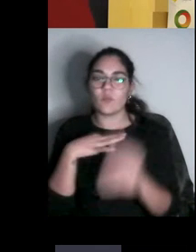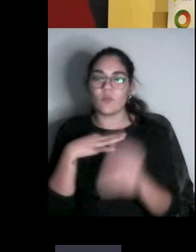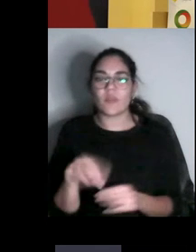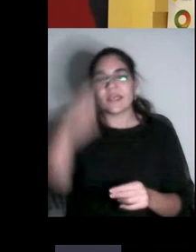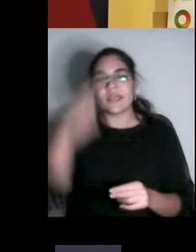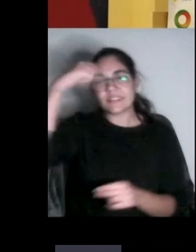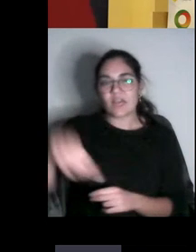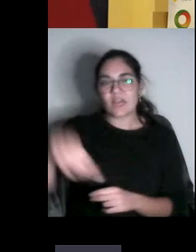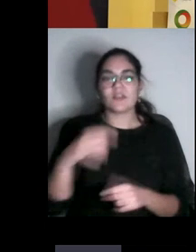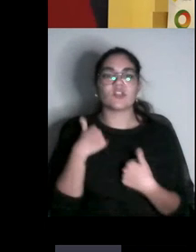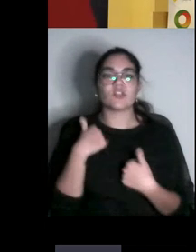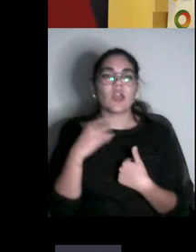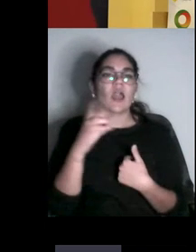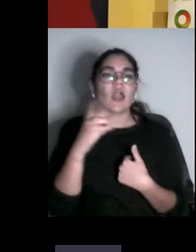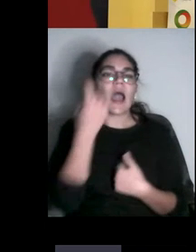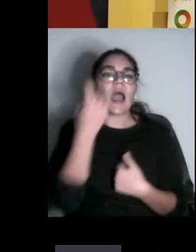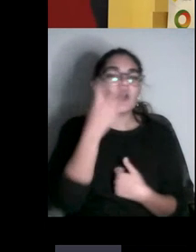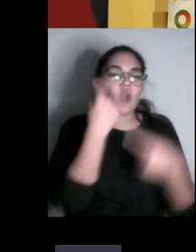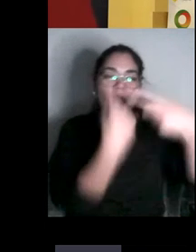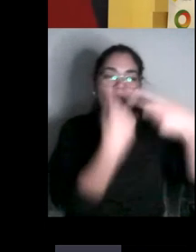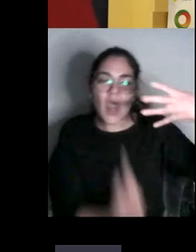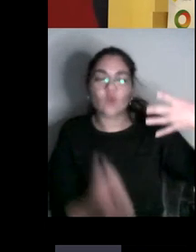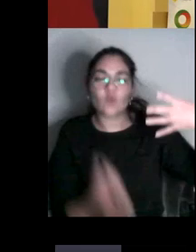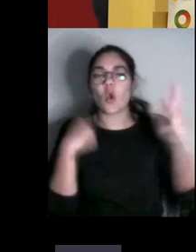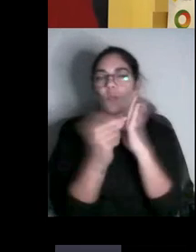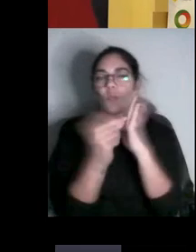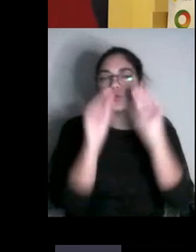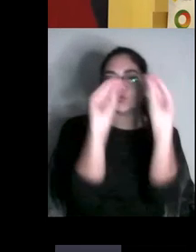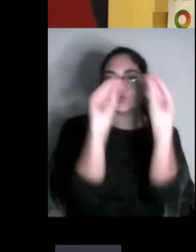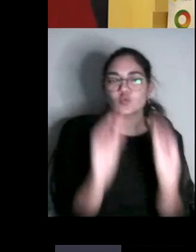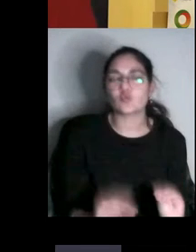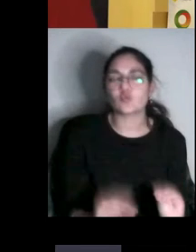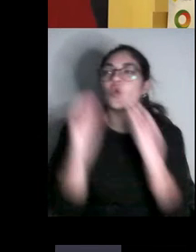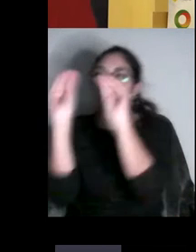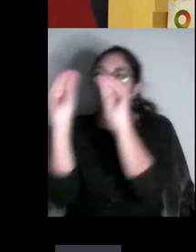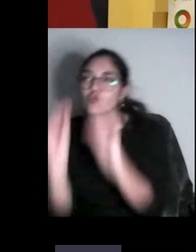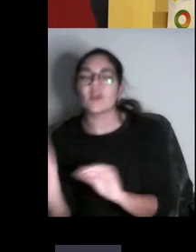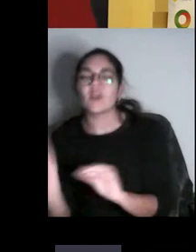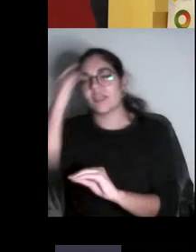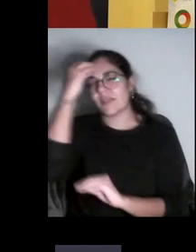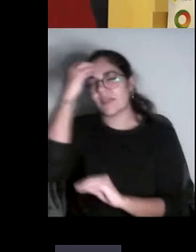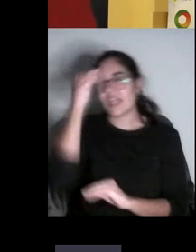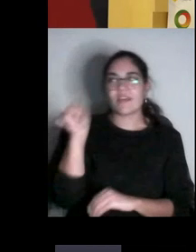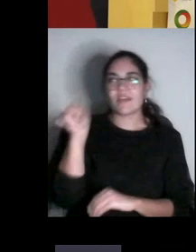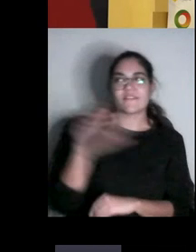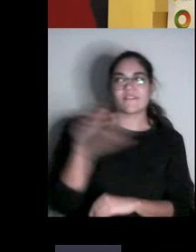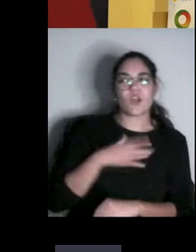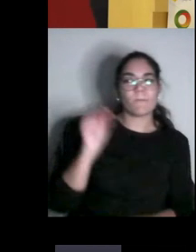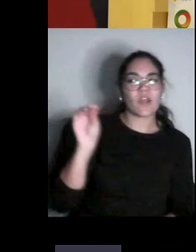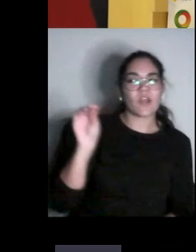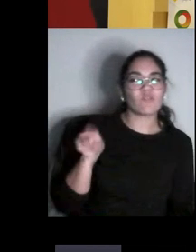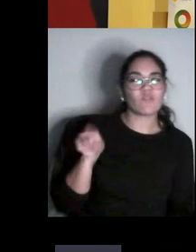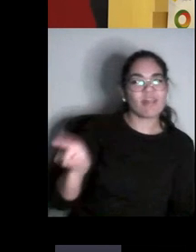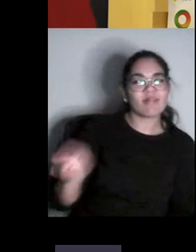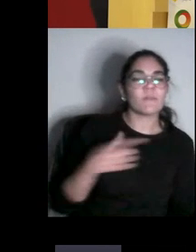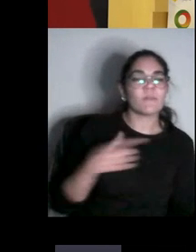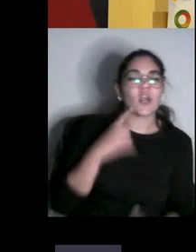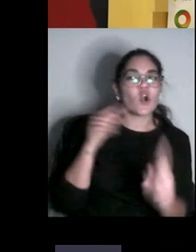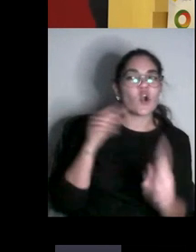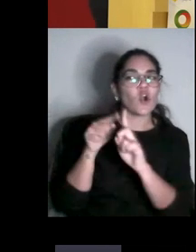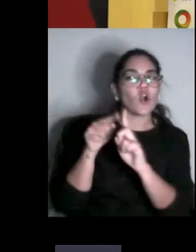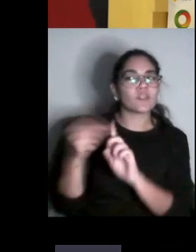los alumnos con la fundación de cada uno para que puedan pensar a quien preguntar si quieren quitarle puntos o ayudarle